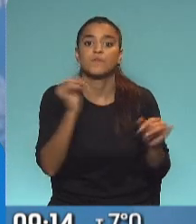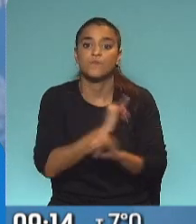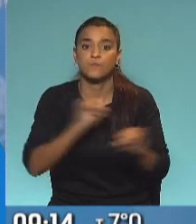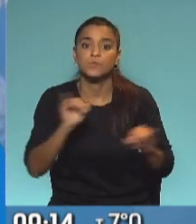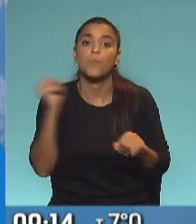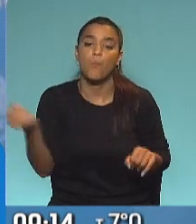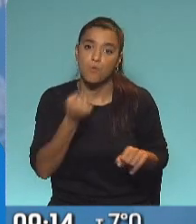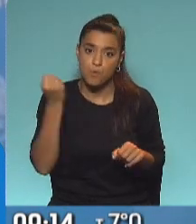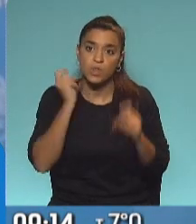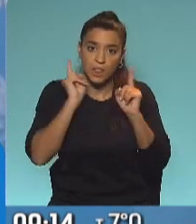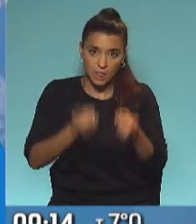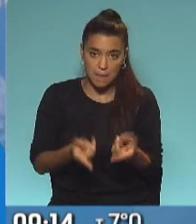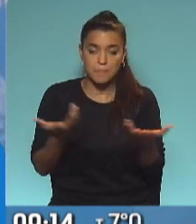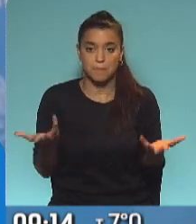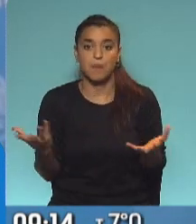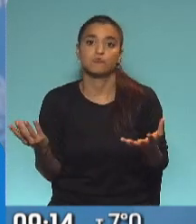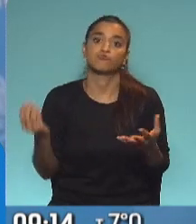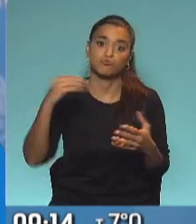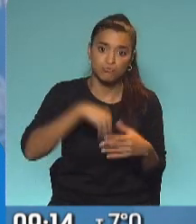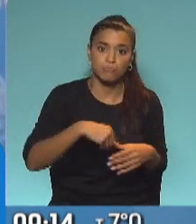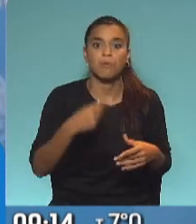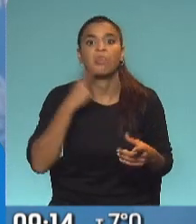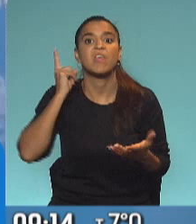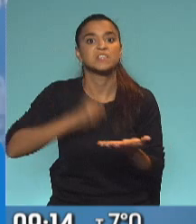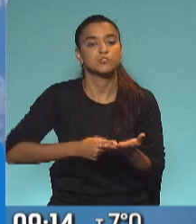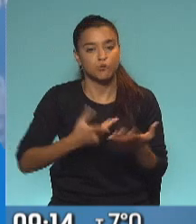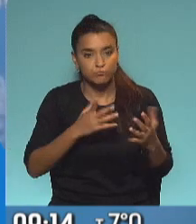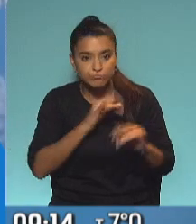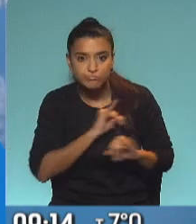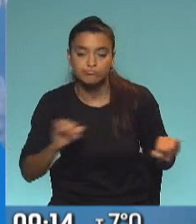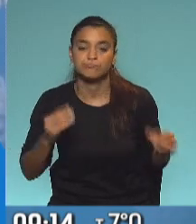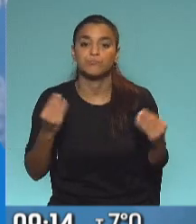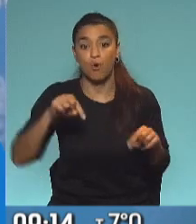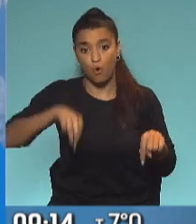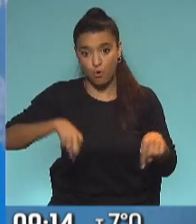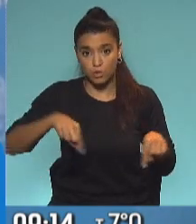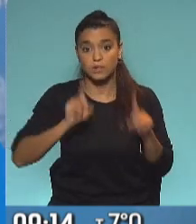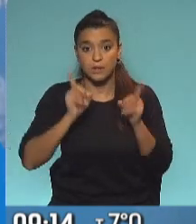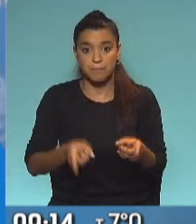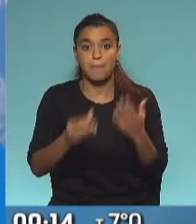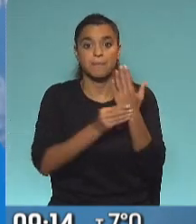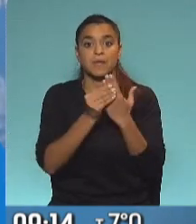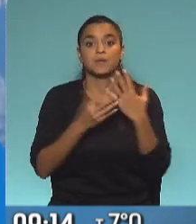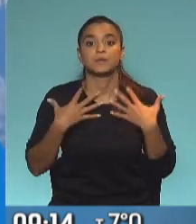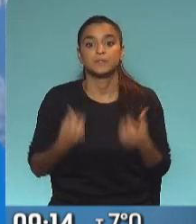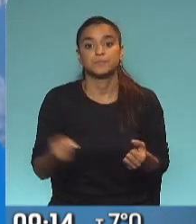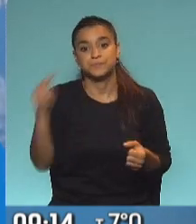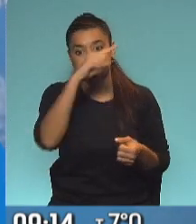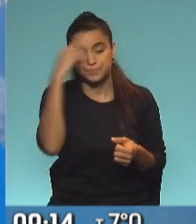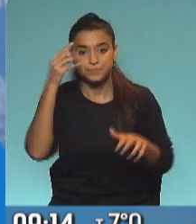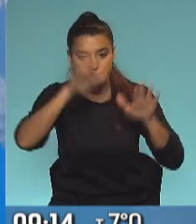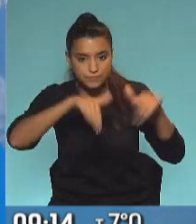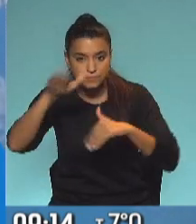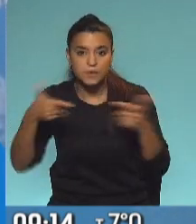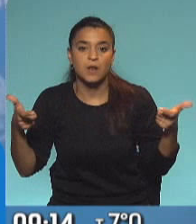informaciones importantes también para sumar a la toma de decisiones. En el día de hoy también el Ministro de Salud de la Nación ha convocado a